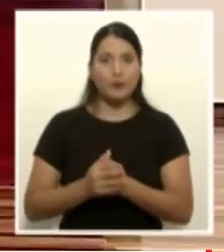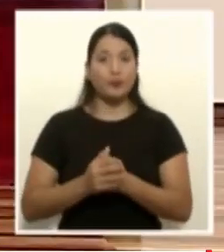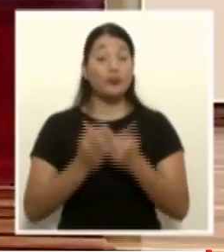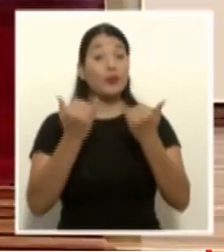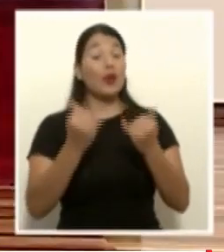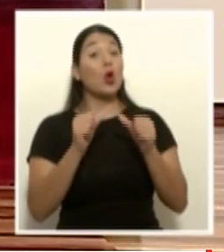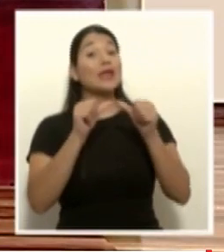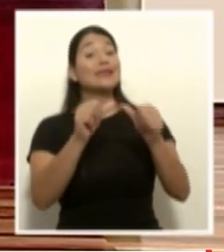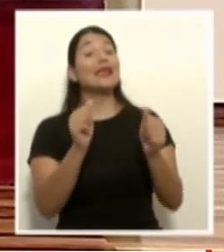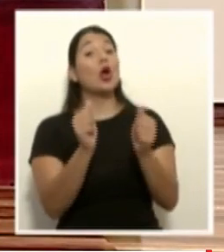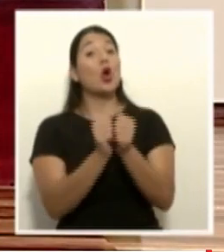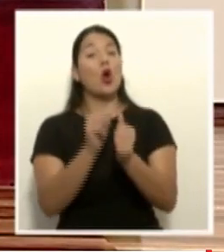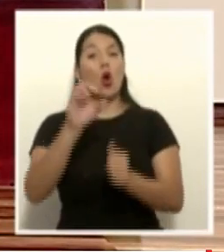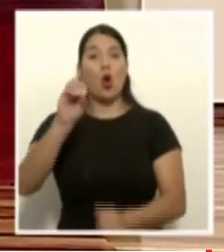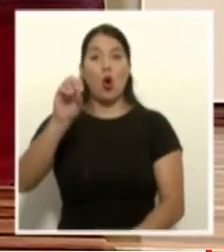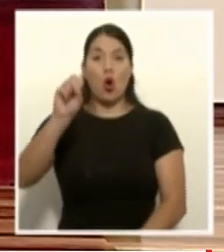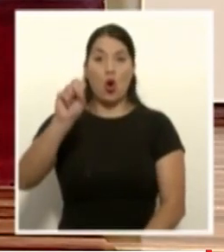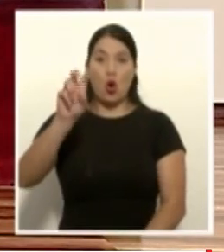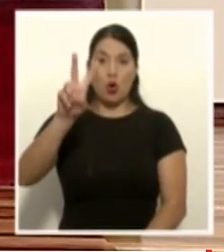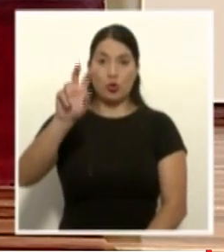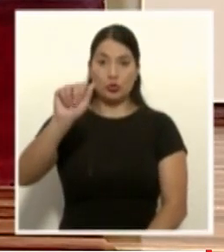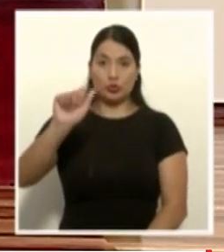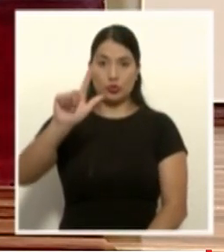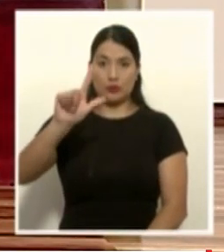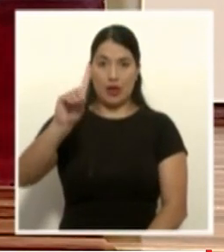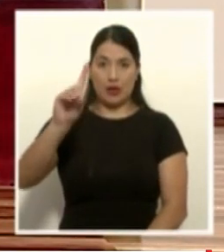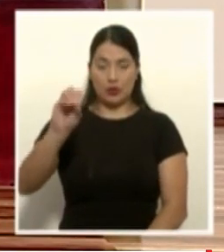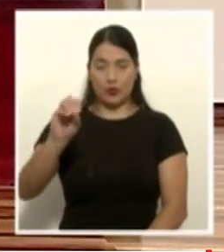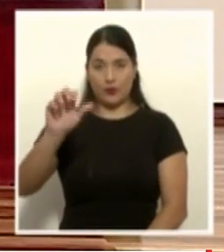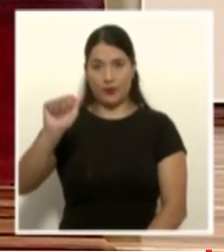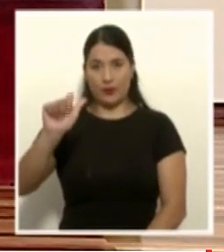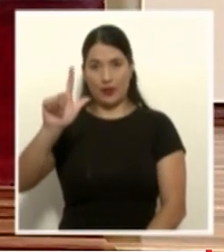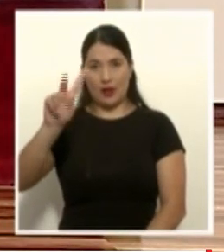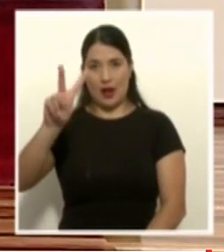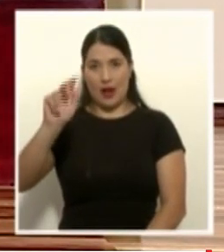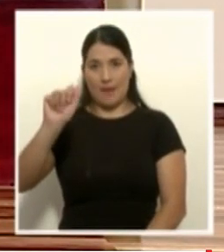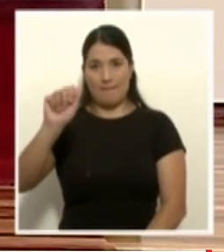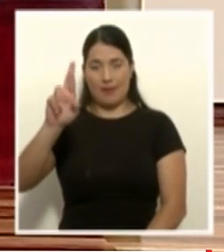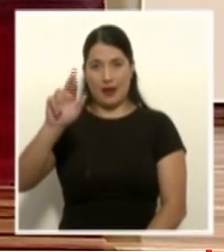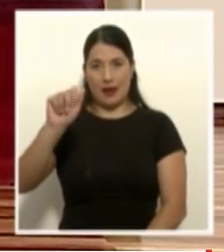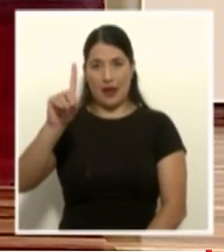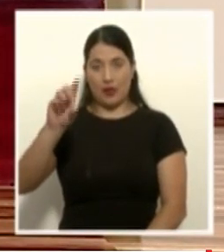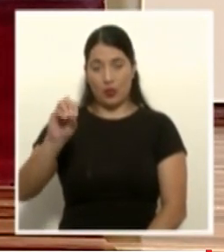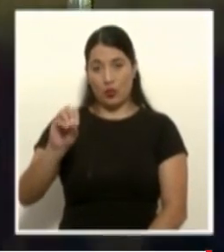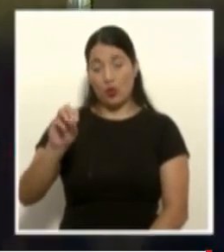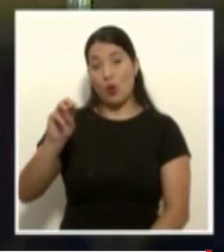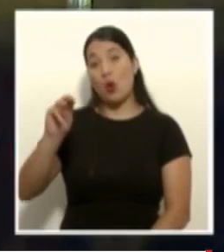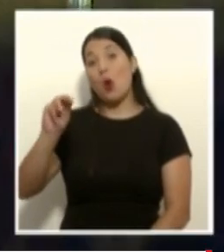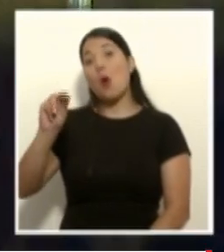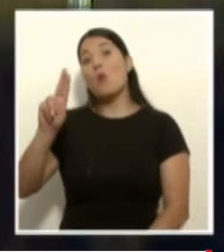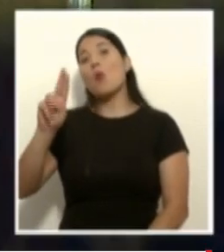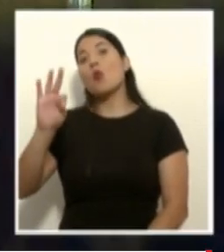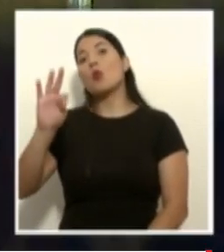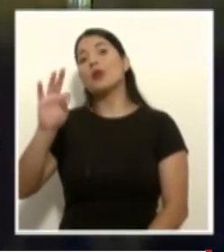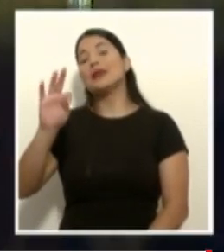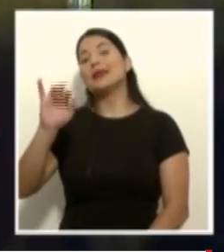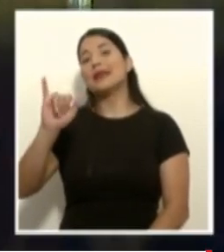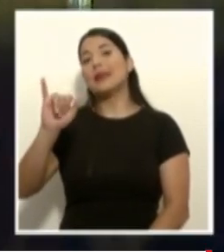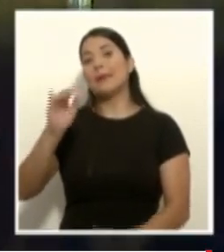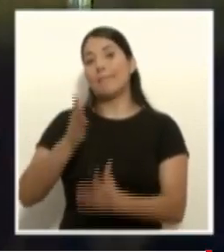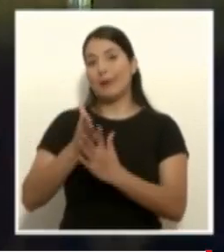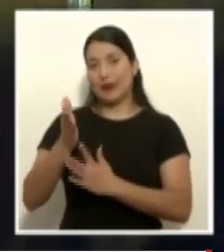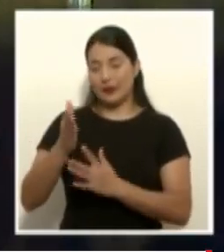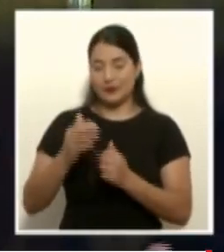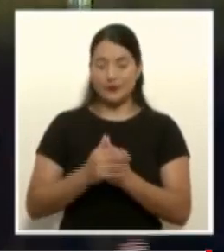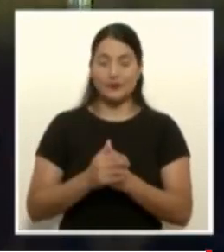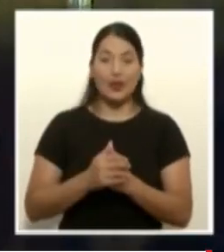con el colega Osvaldo Alvarado de Multimedios. Por favor, indicar a quiénes estaría dirigida su consulta. Gracias, muy buenas tardes para